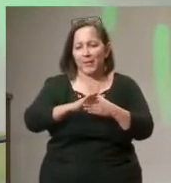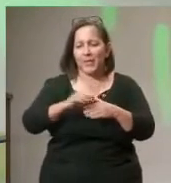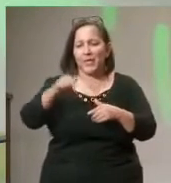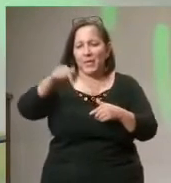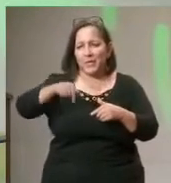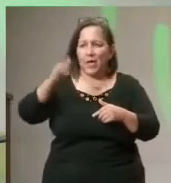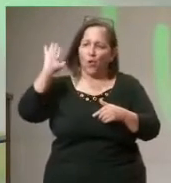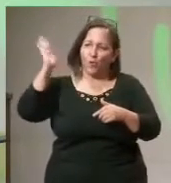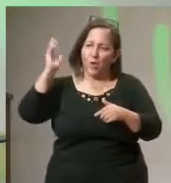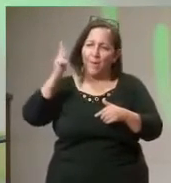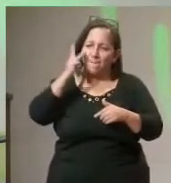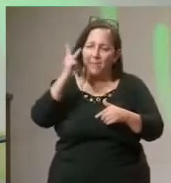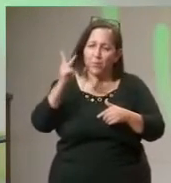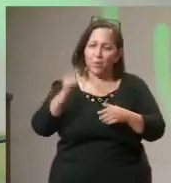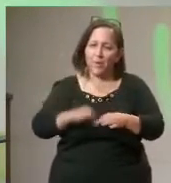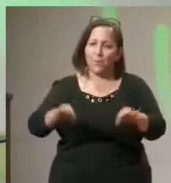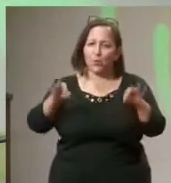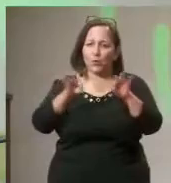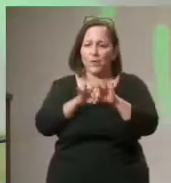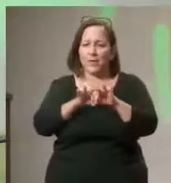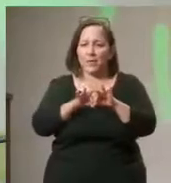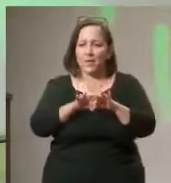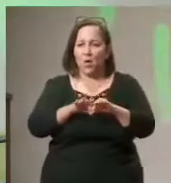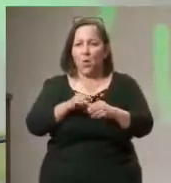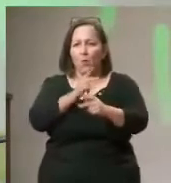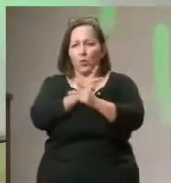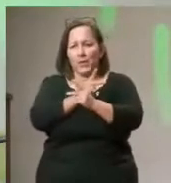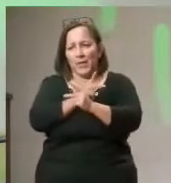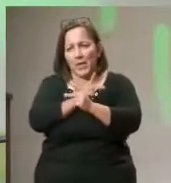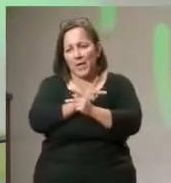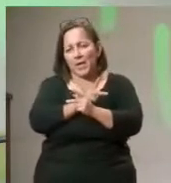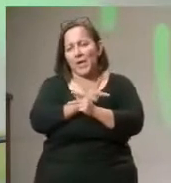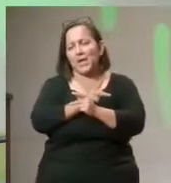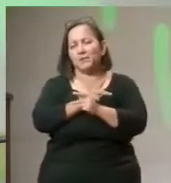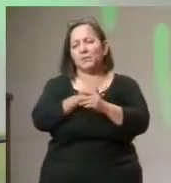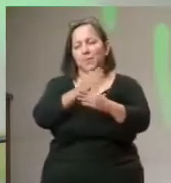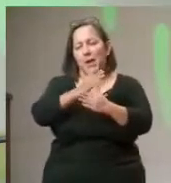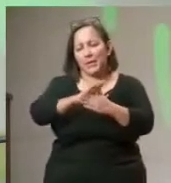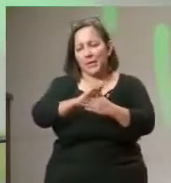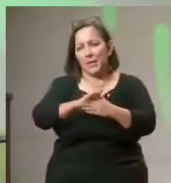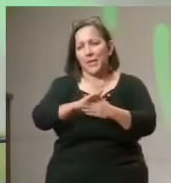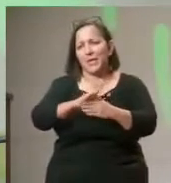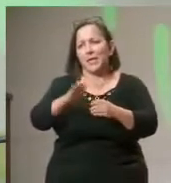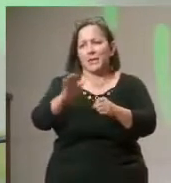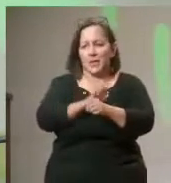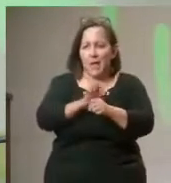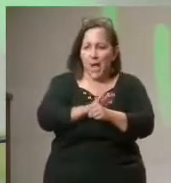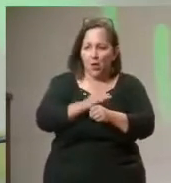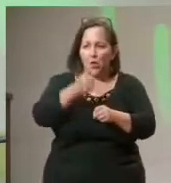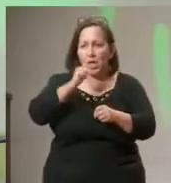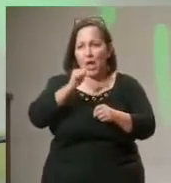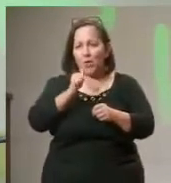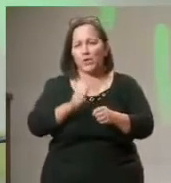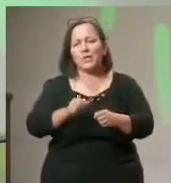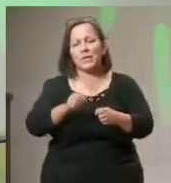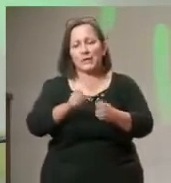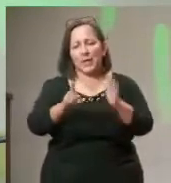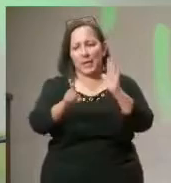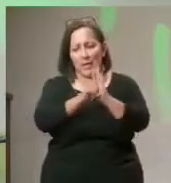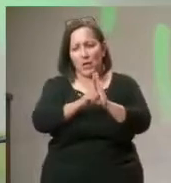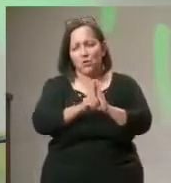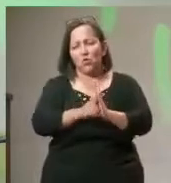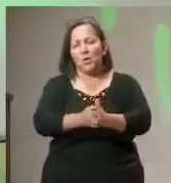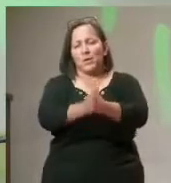vimos la importancia de proteger las zonas de recarga y ese derecho que tenemos de exigir que el agua llegue